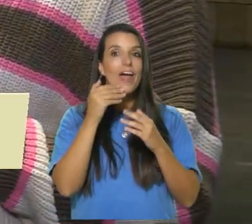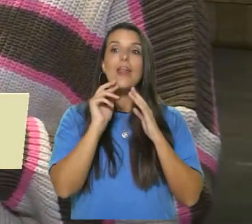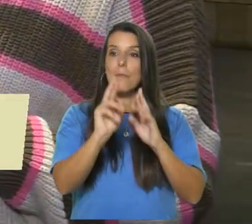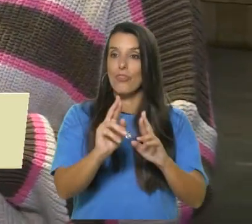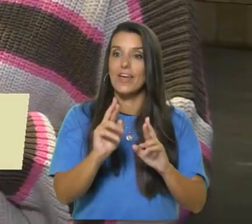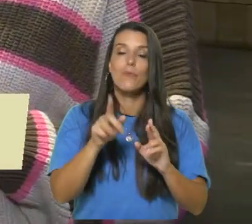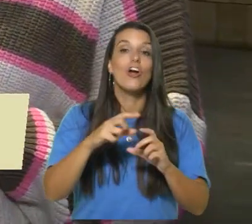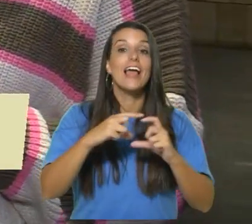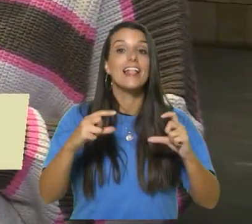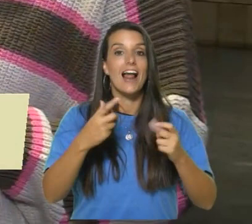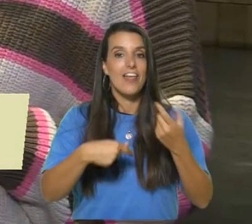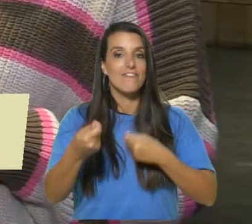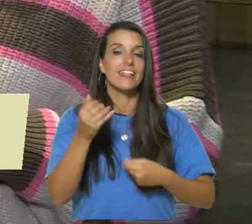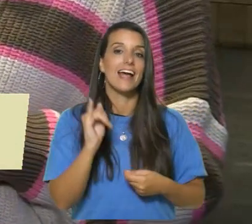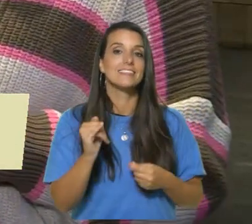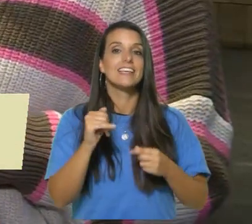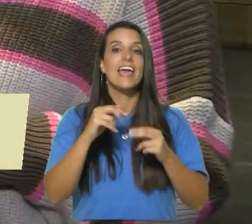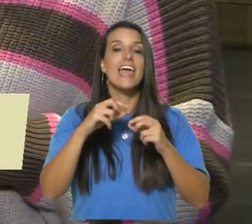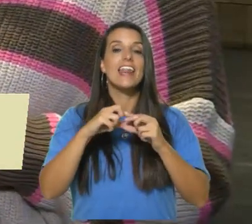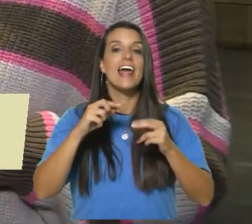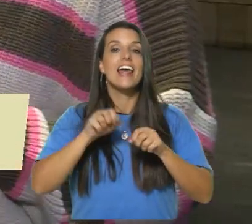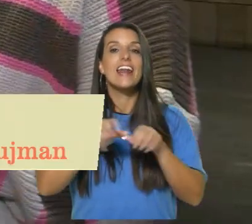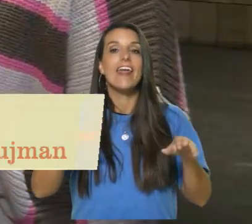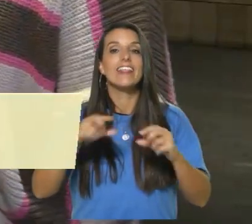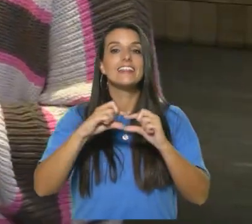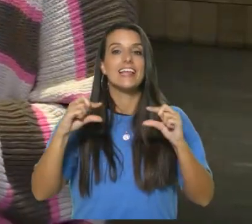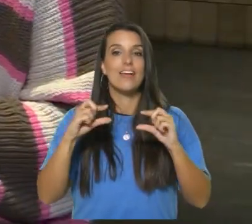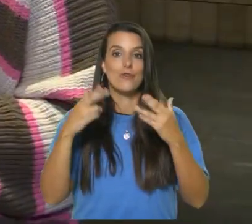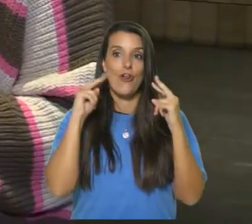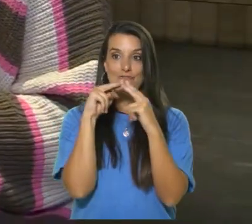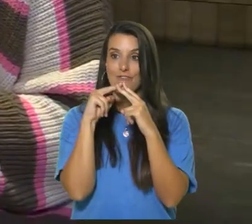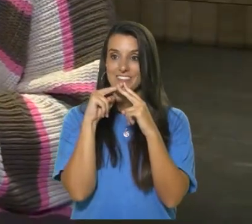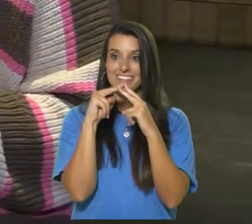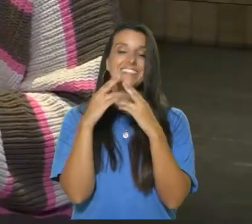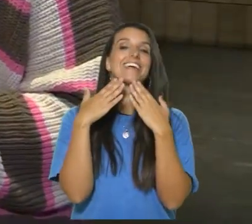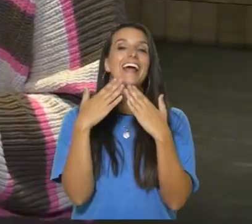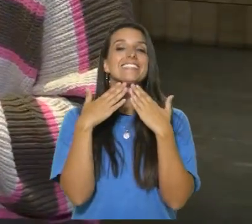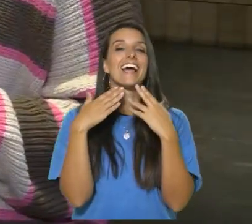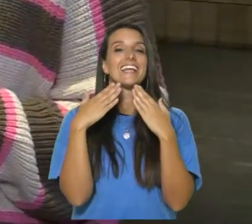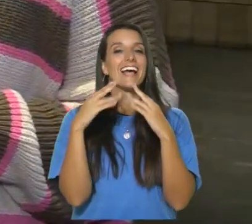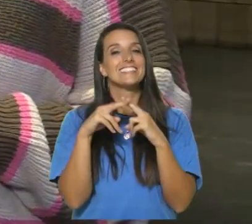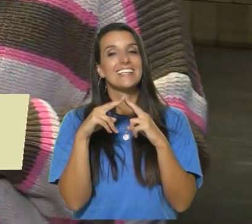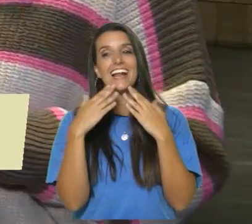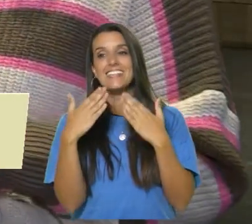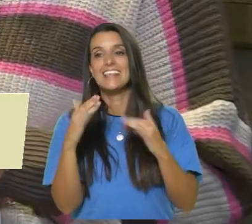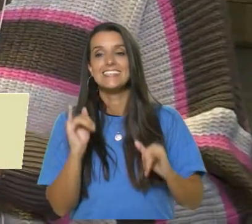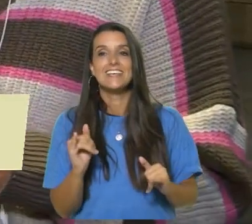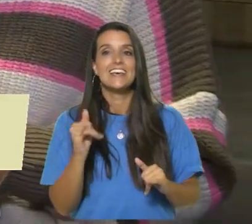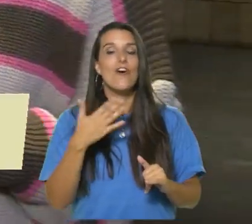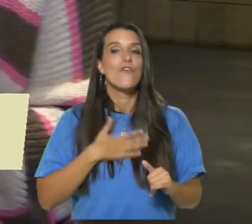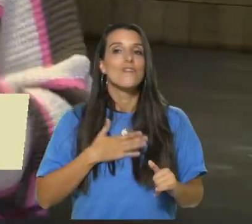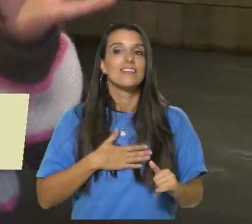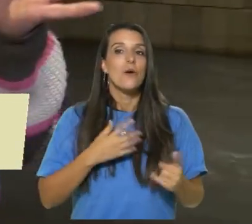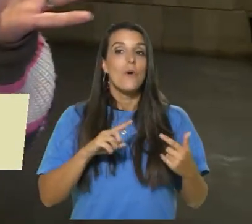entradas a la venta entradas a la venta en Red ticket perfecto nos vemos entonces el 18 Muchas gracias gracias a ustedes la verdad un